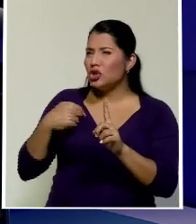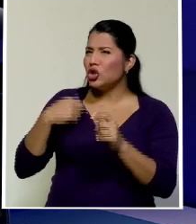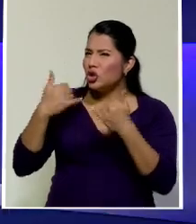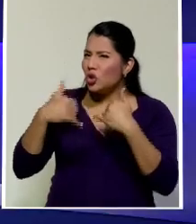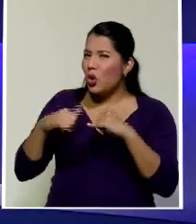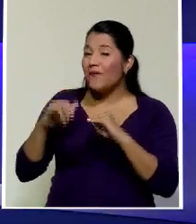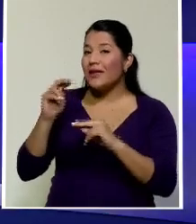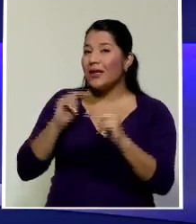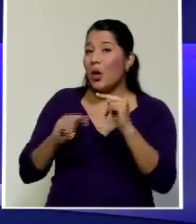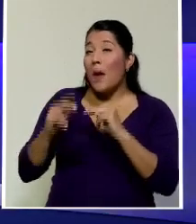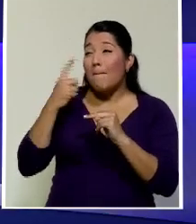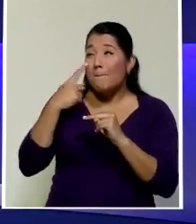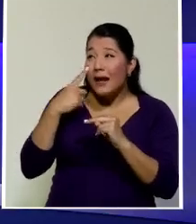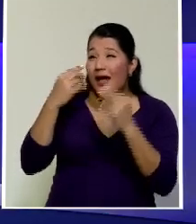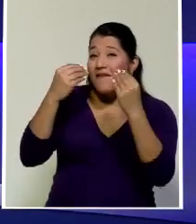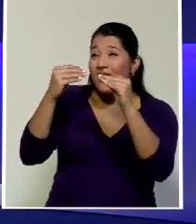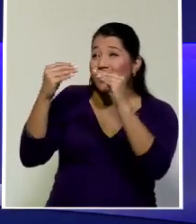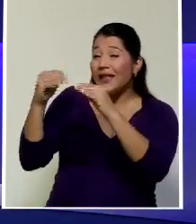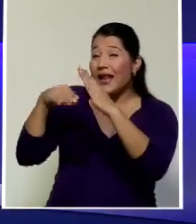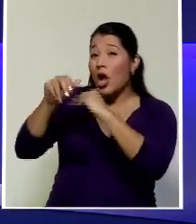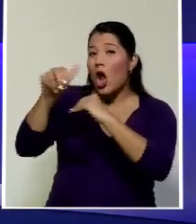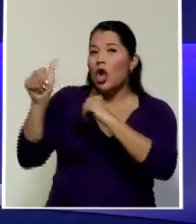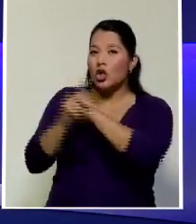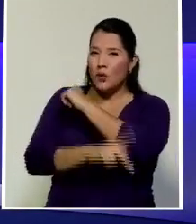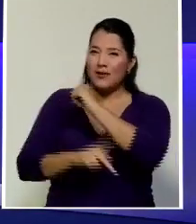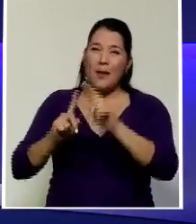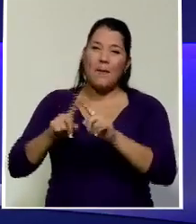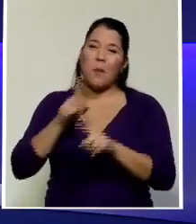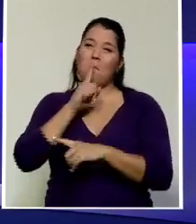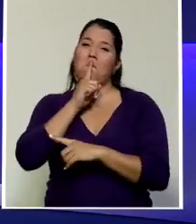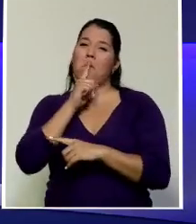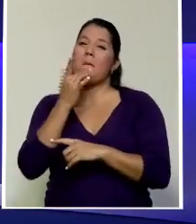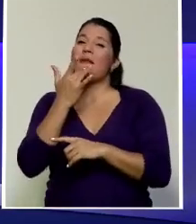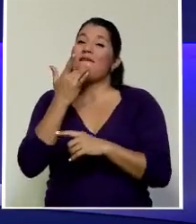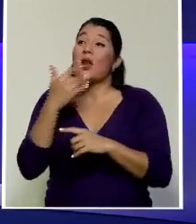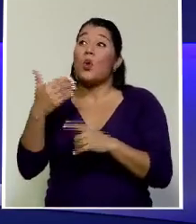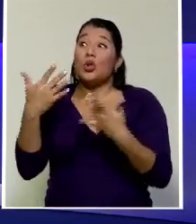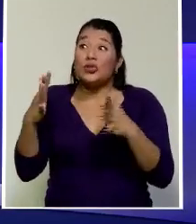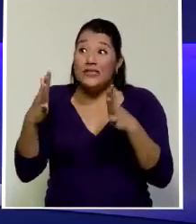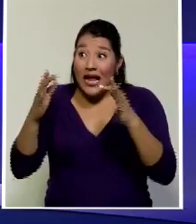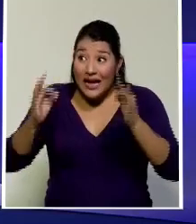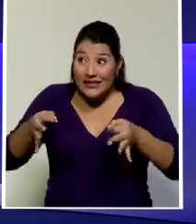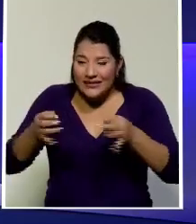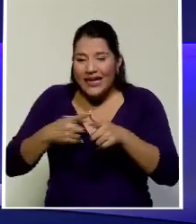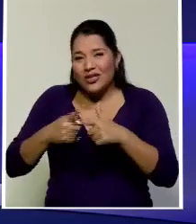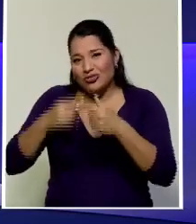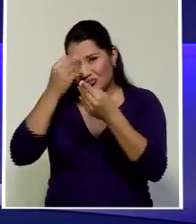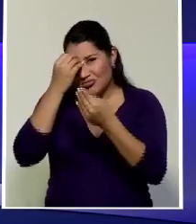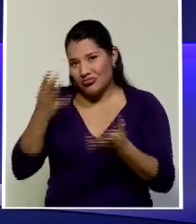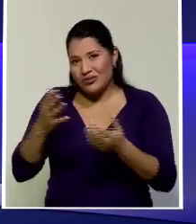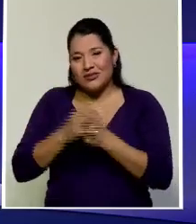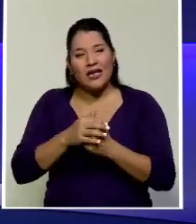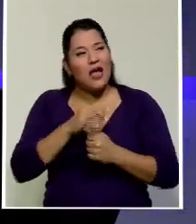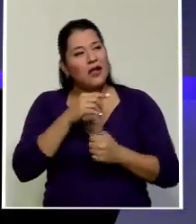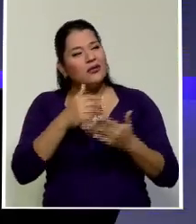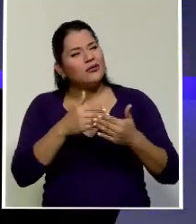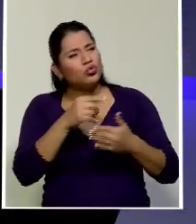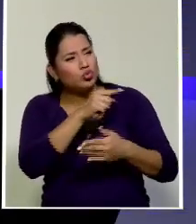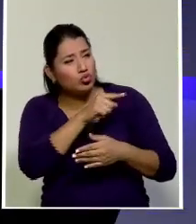para sacarla en otros lados. Prefiero decirlo cuando ya tenga como amarrada la cosa, ¿no? Okay. Pero ahí está. Por ahí me